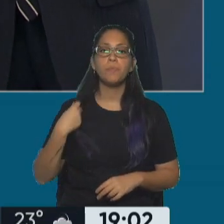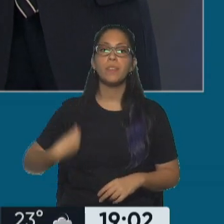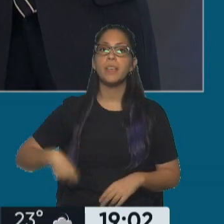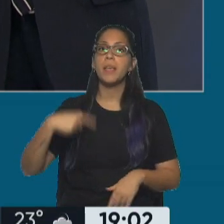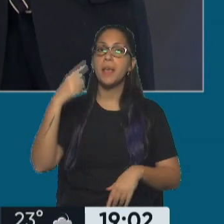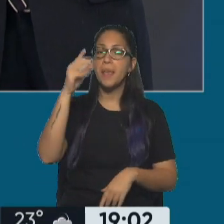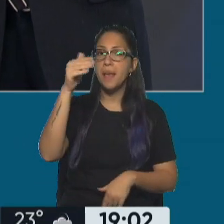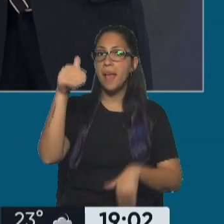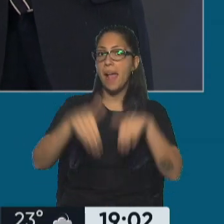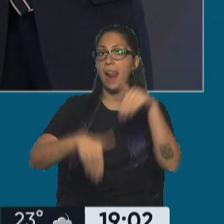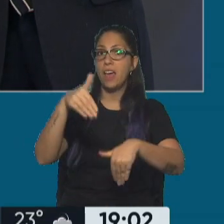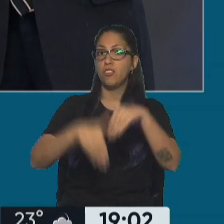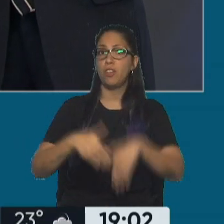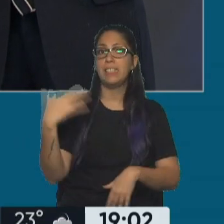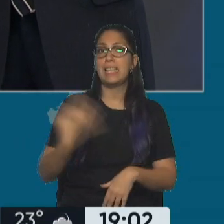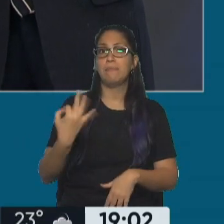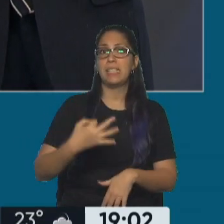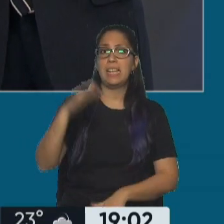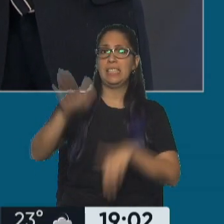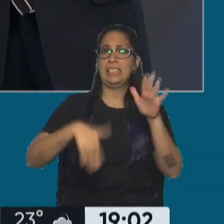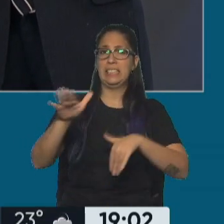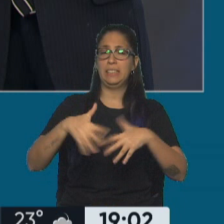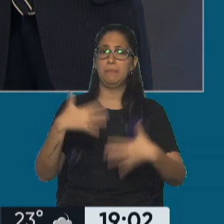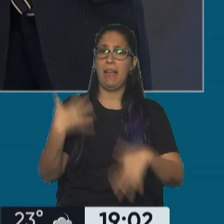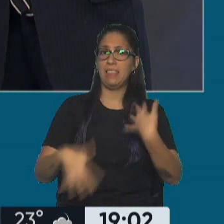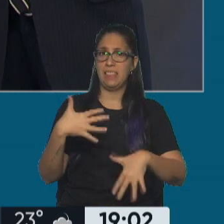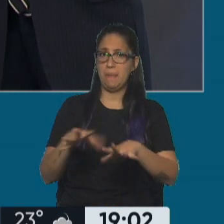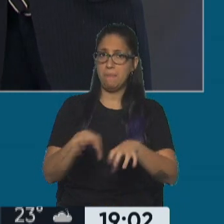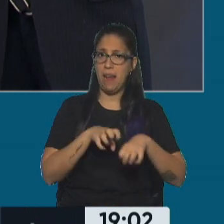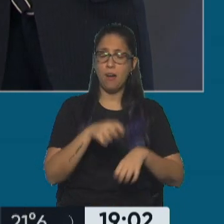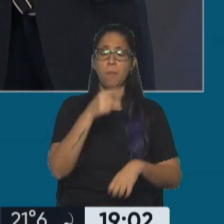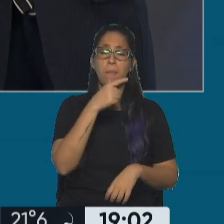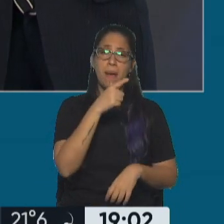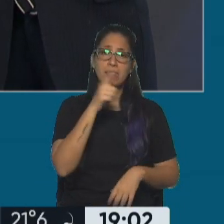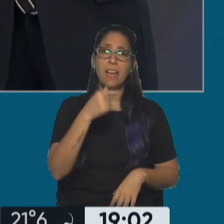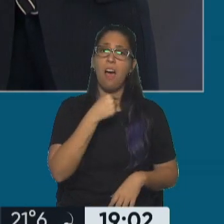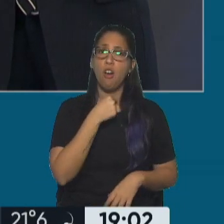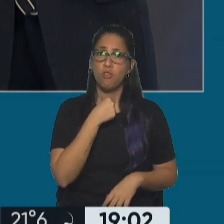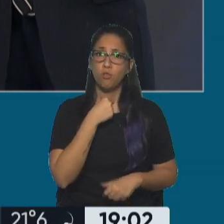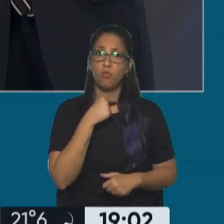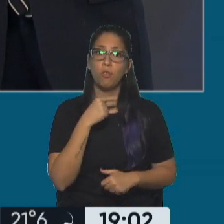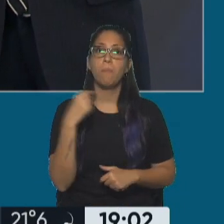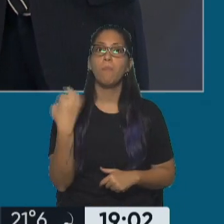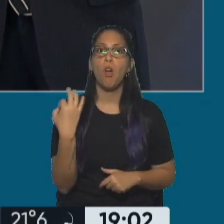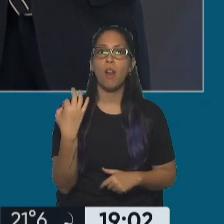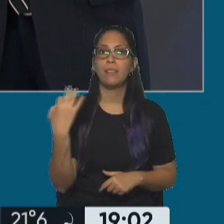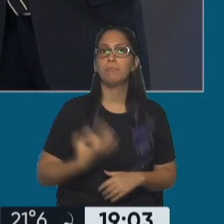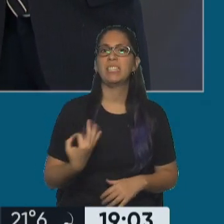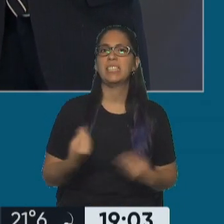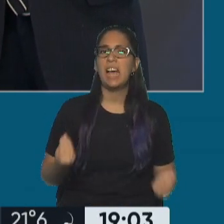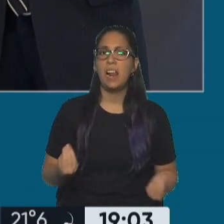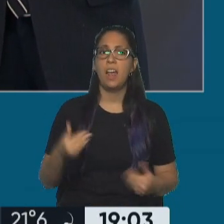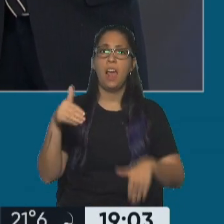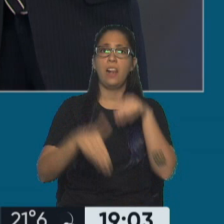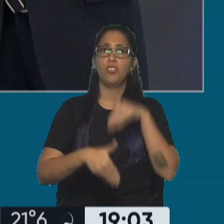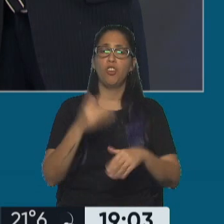las elecciones, que son elecciones extraordinarias, que se espera que se lleven en agosto. Digo extraordinarias porque son elecciones que quienes van a